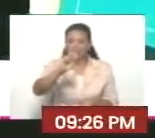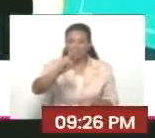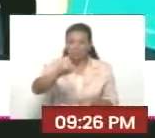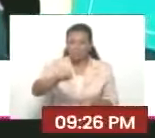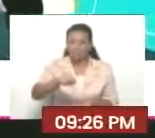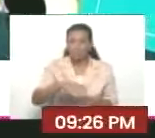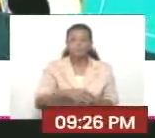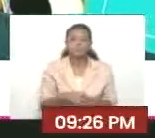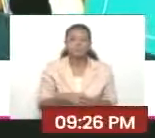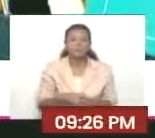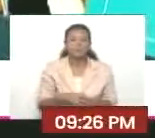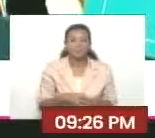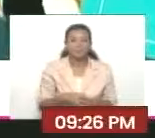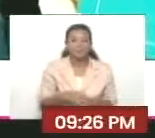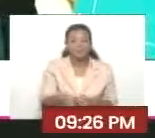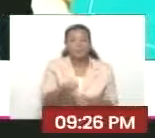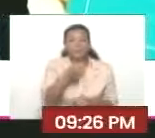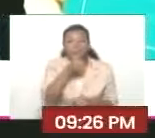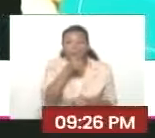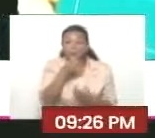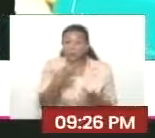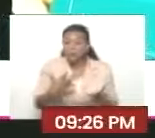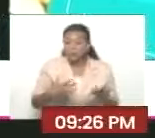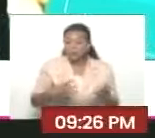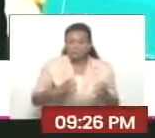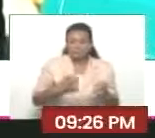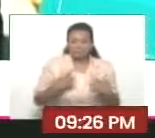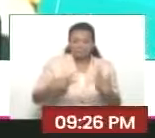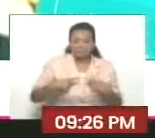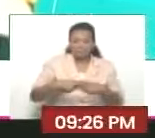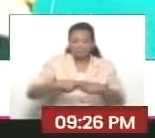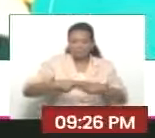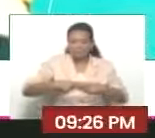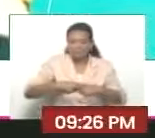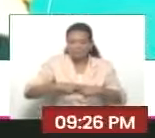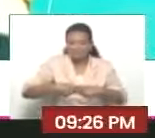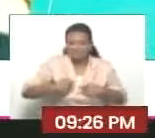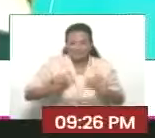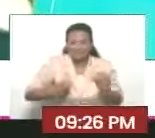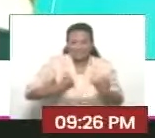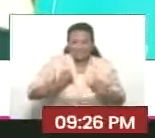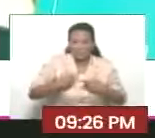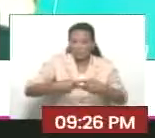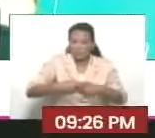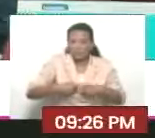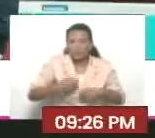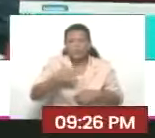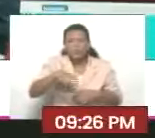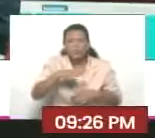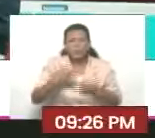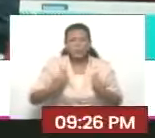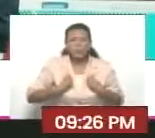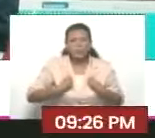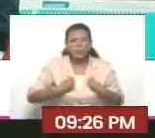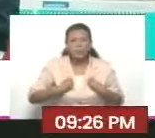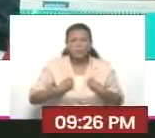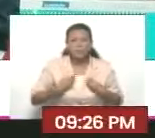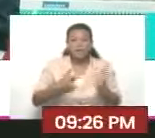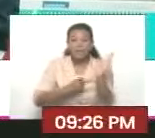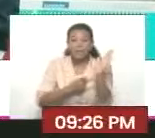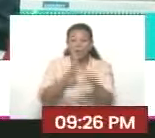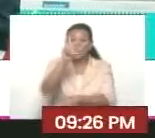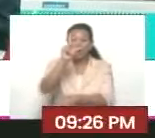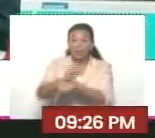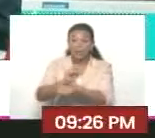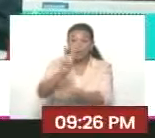¿Ah? Pon el micrófono. Bueno, yo también estoy nervioso, mira. Miriam, ¿tú eres de dónde? De la parroquia La